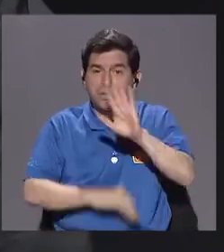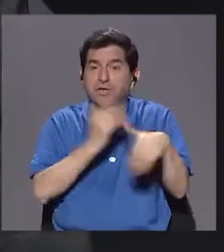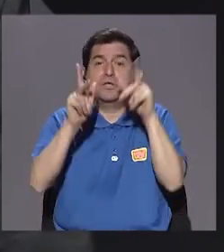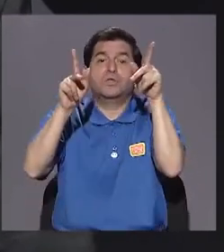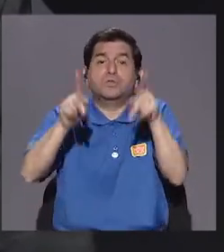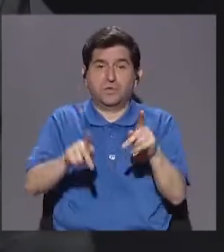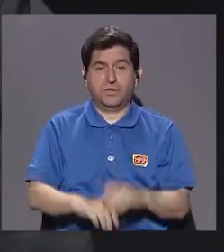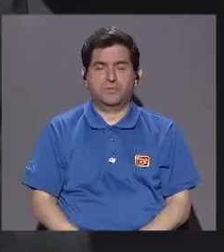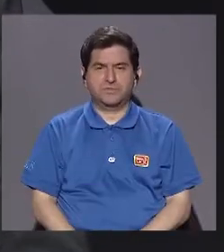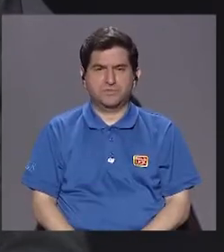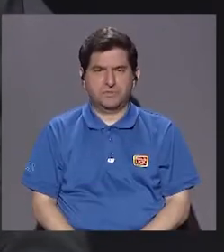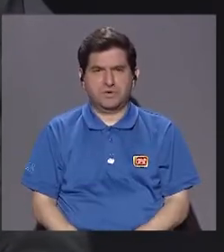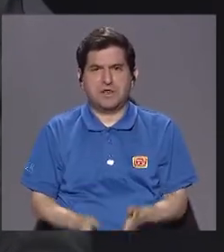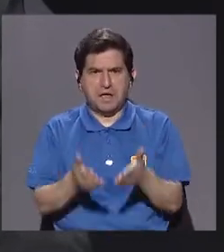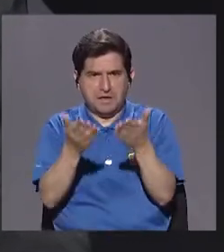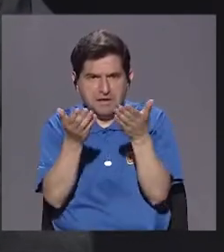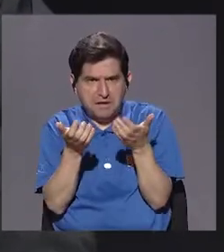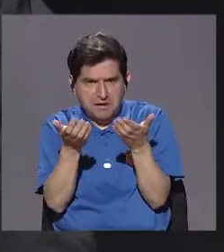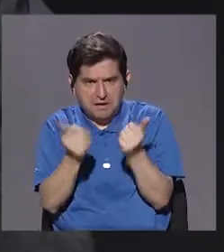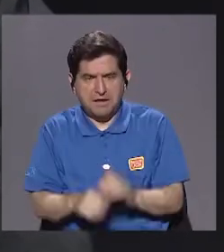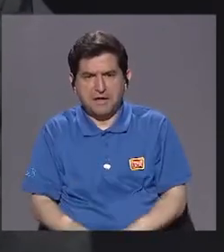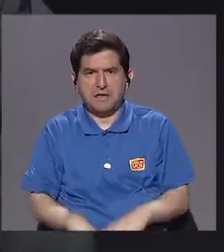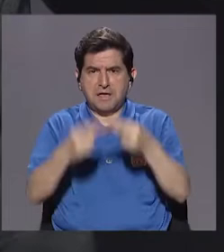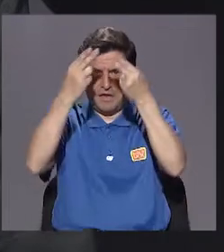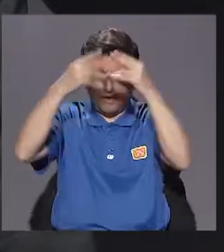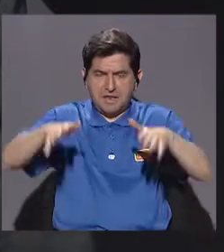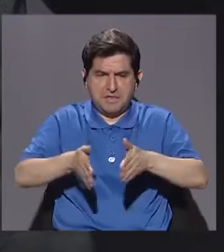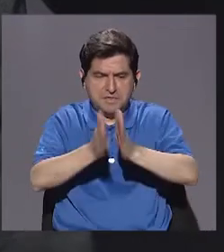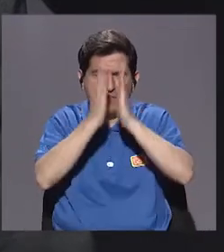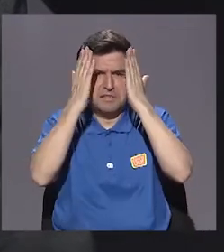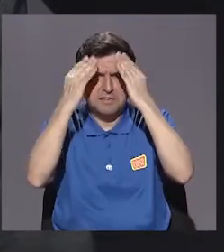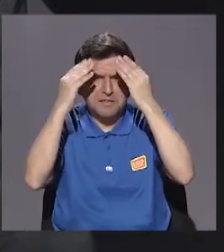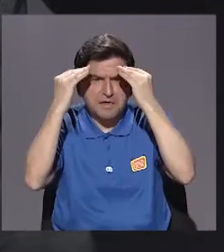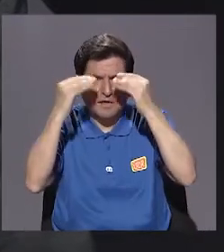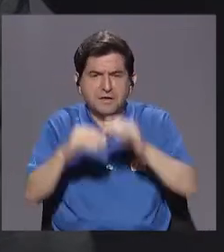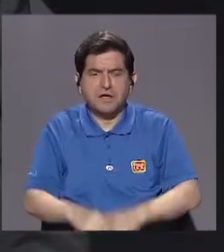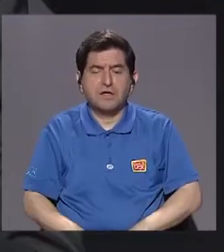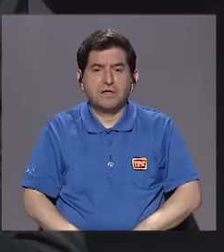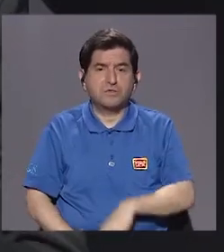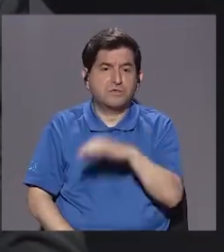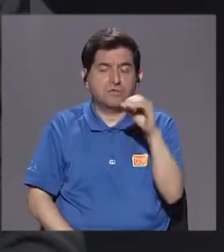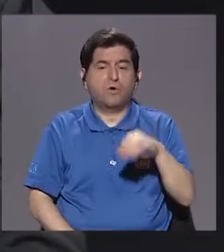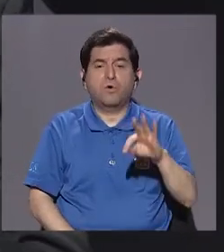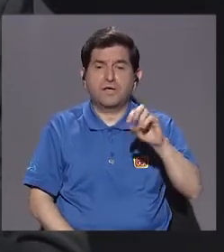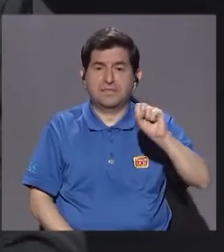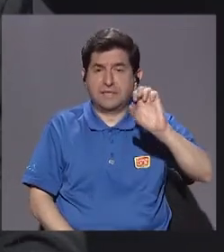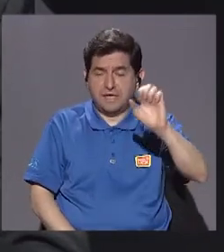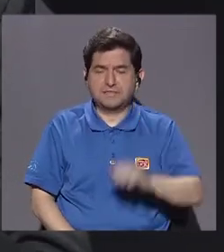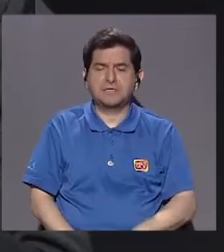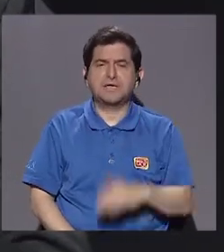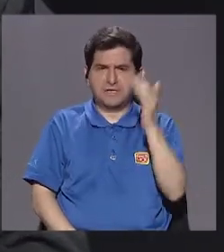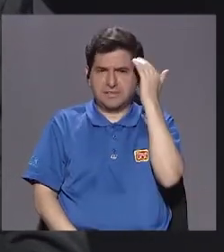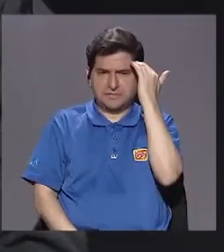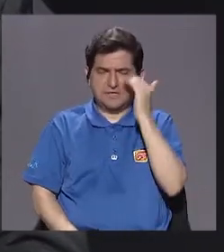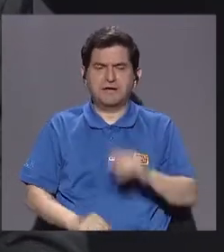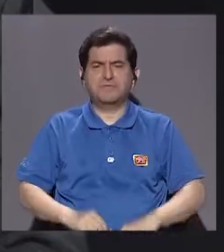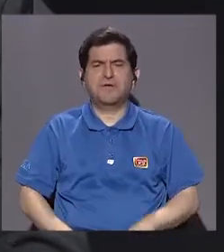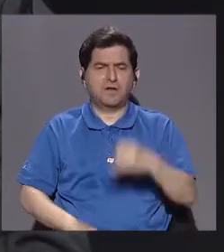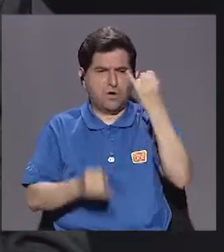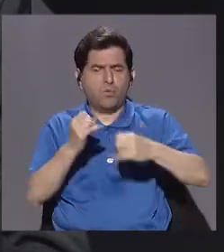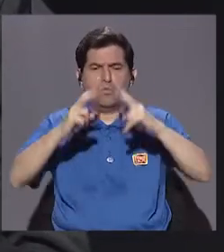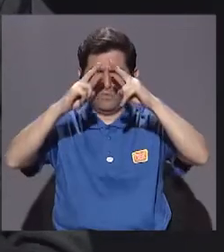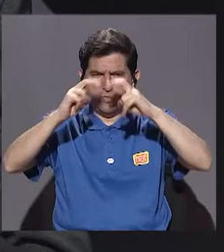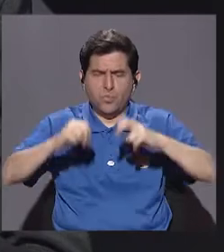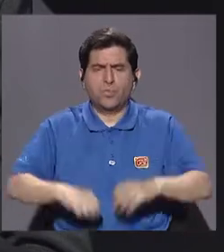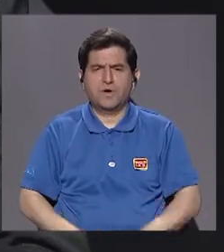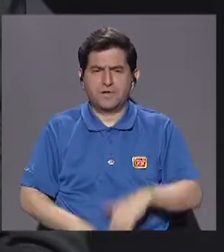que se fije en nuestra página o que pide información el tribunal puede saber cuál es el estado del dictado que el último estado un estado